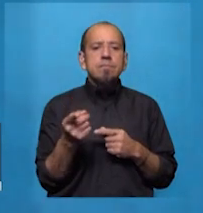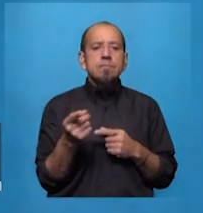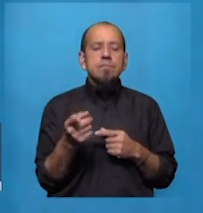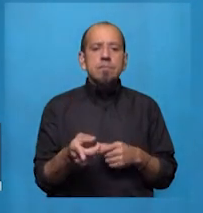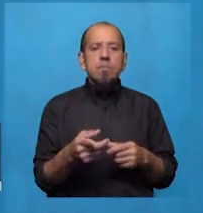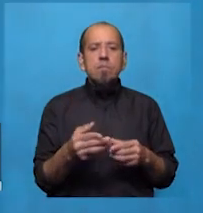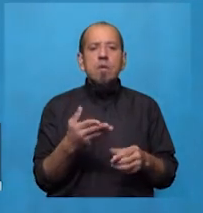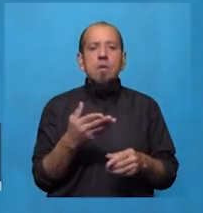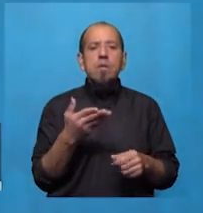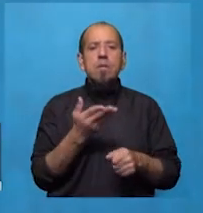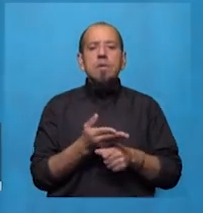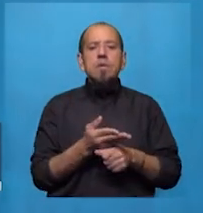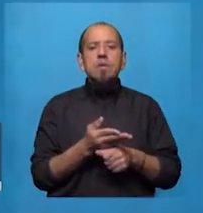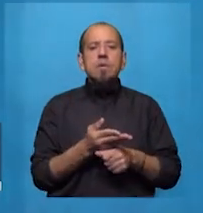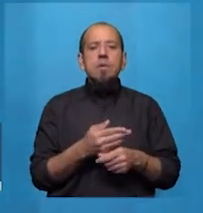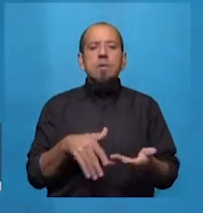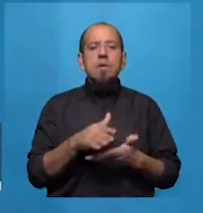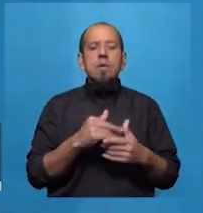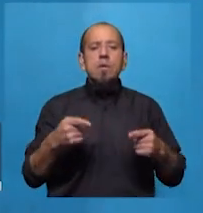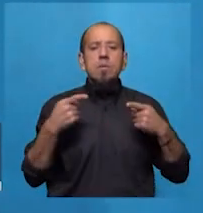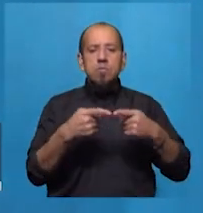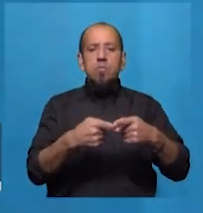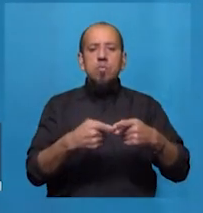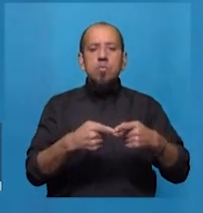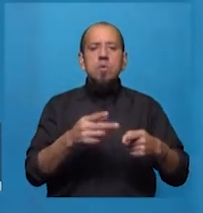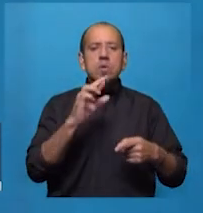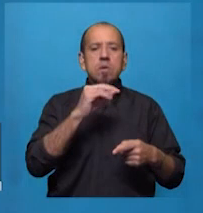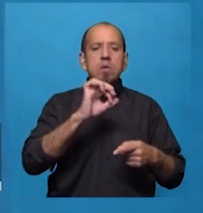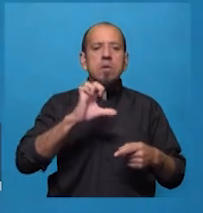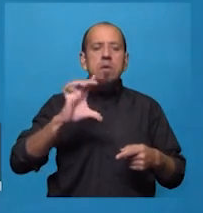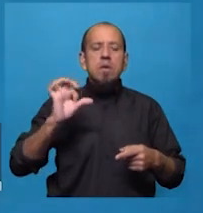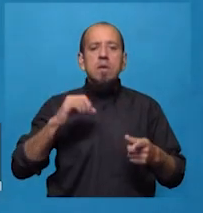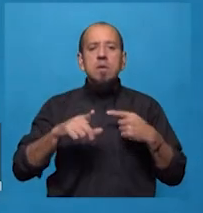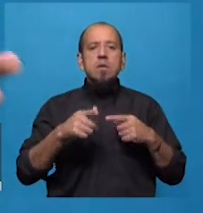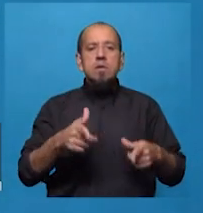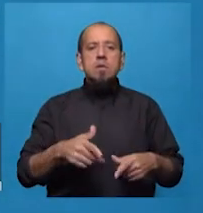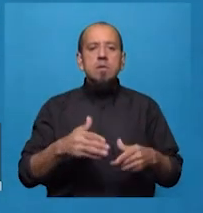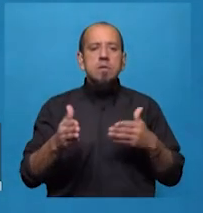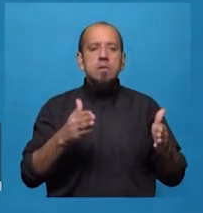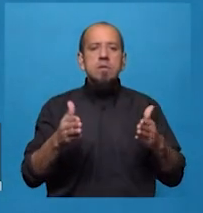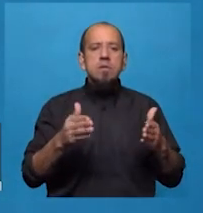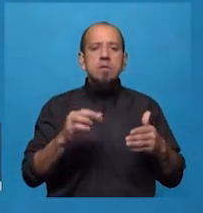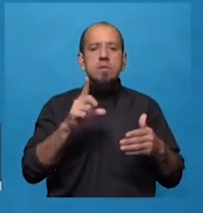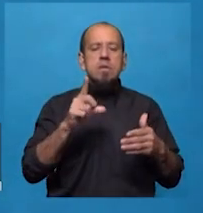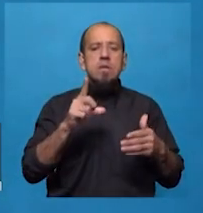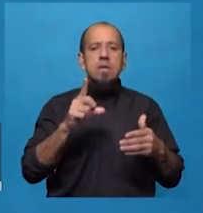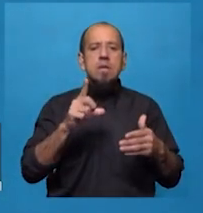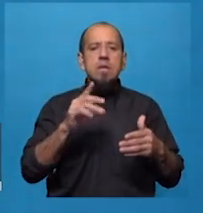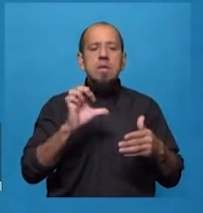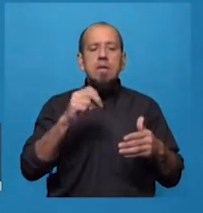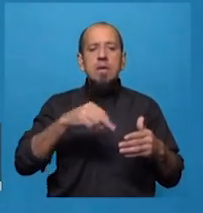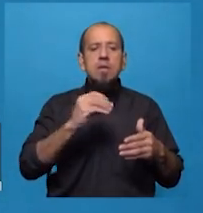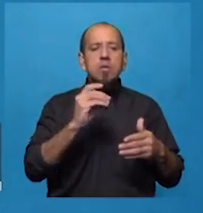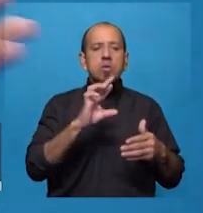nexo porque nos habían pedido unos vecinos de ahí de la zona de punta Rieles de todos los cooperativas que están allí entre Aparicio Sarabia Leandro Gómez